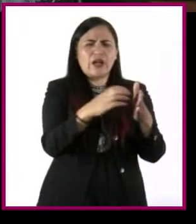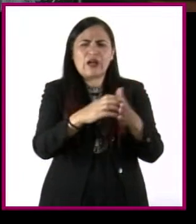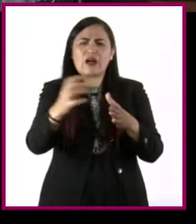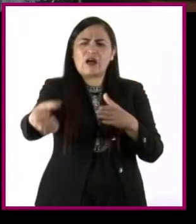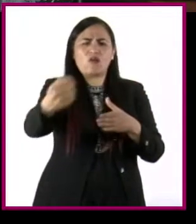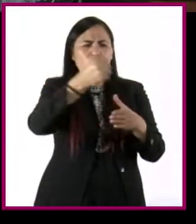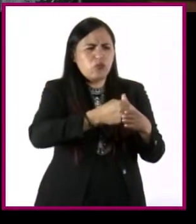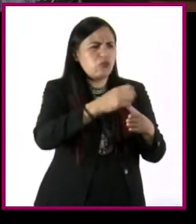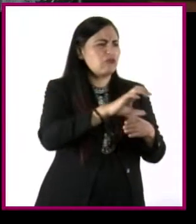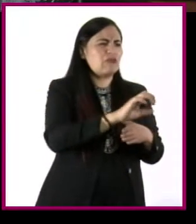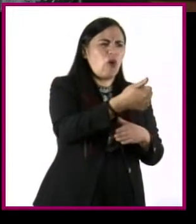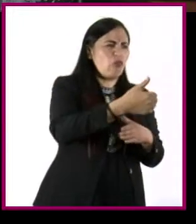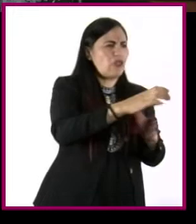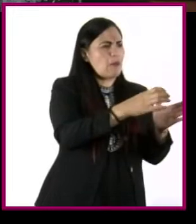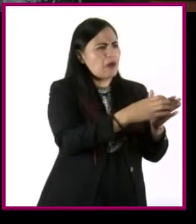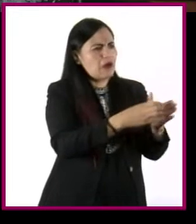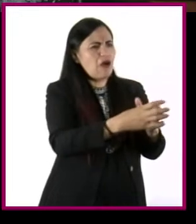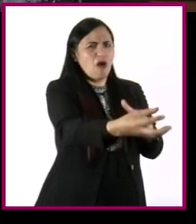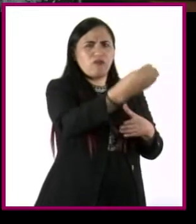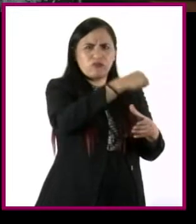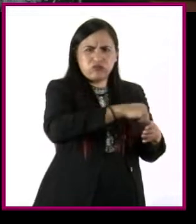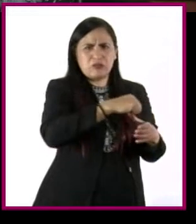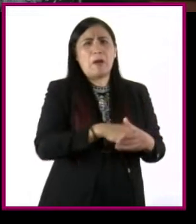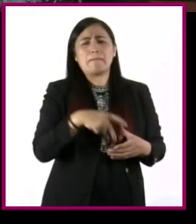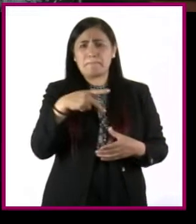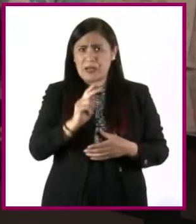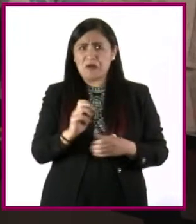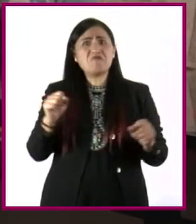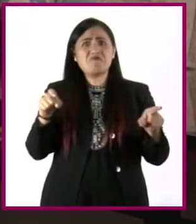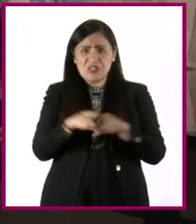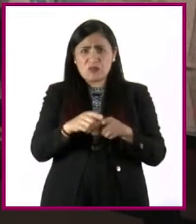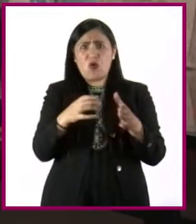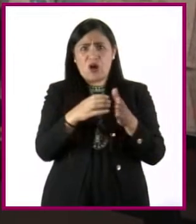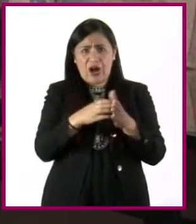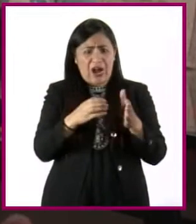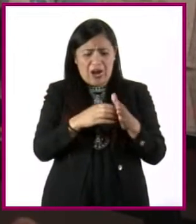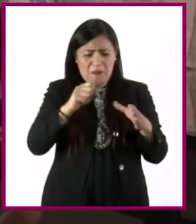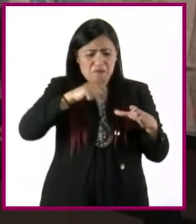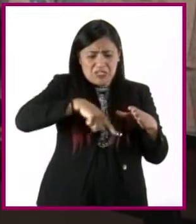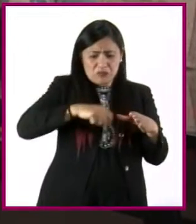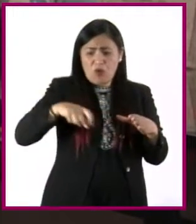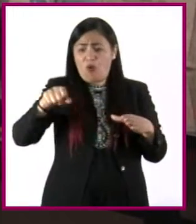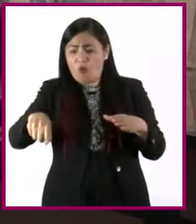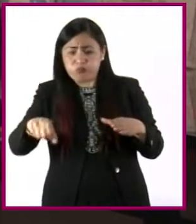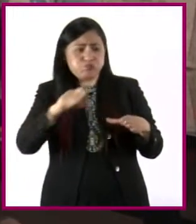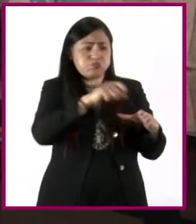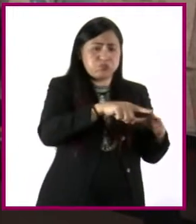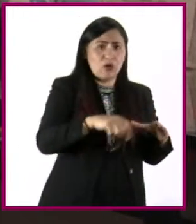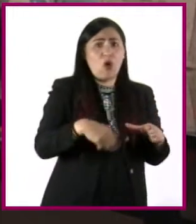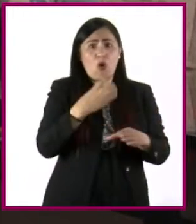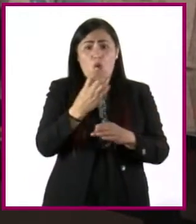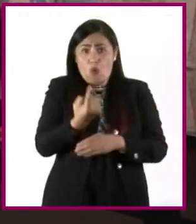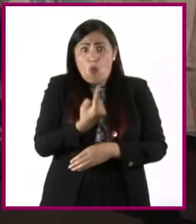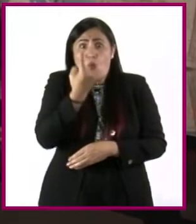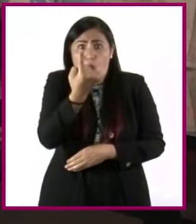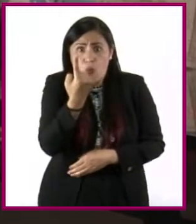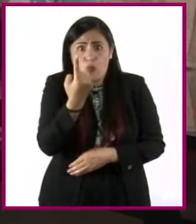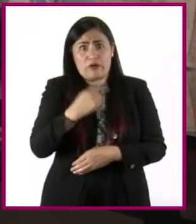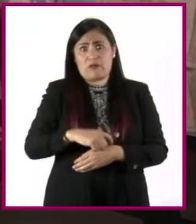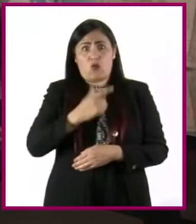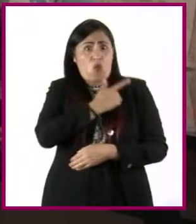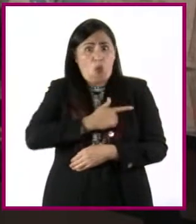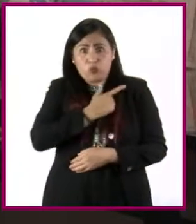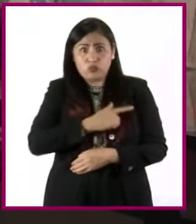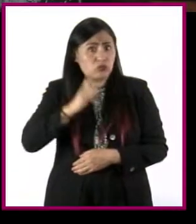ellas, pero no entendemos que todos podemos estar en varias cajas a la vez, porque somos más que una sola cosa, más que nuestra